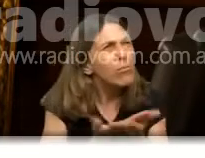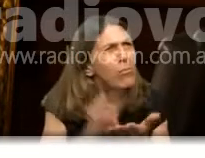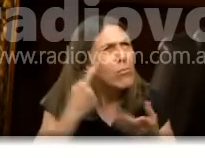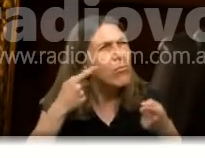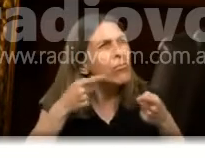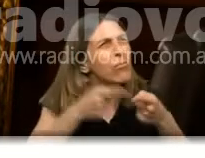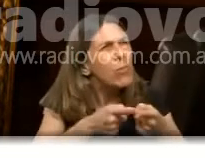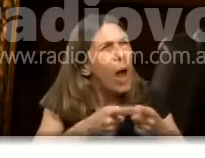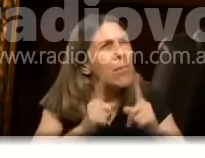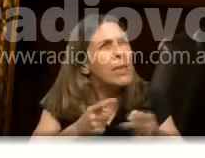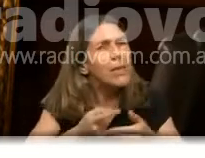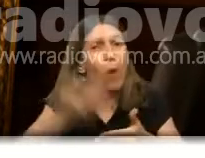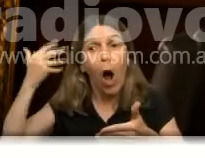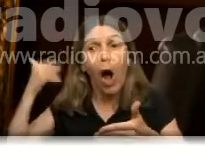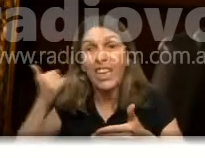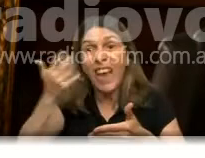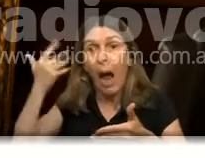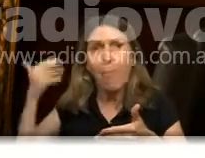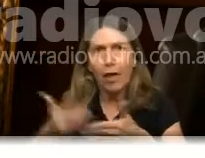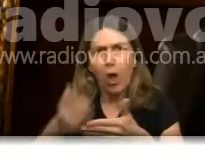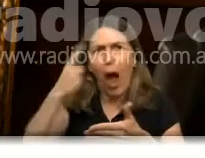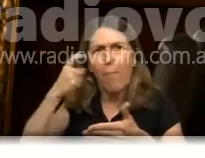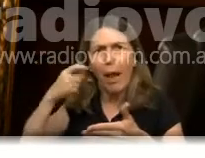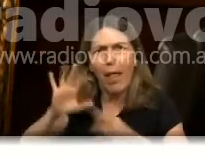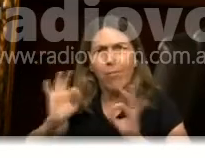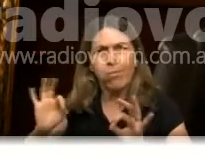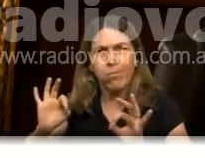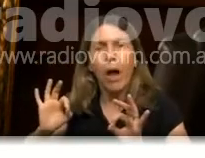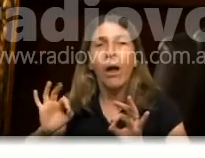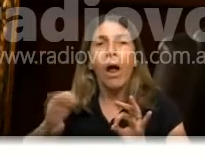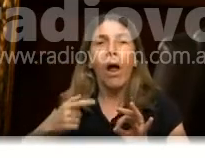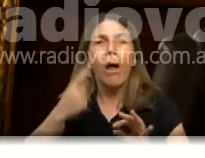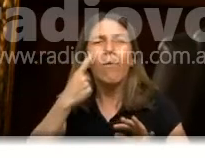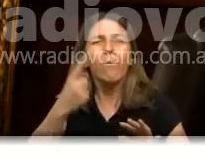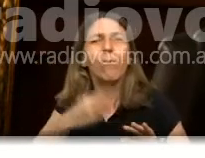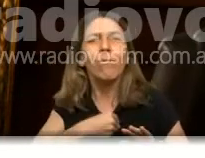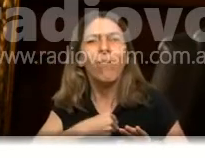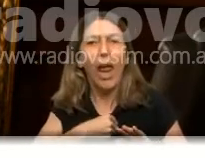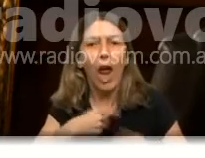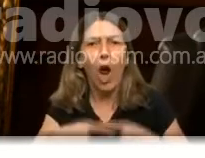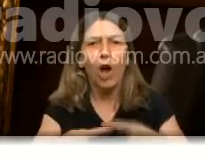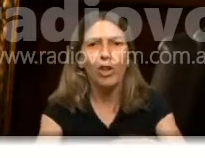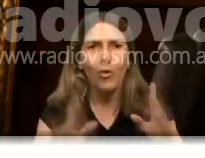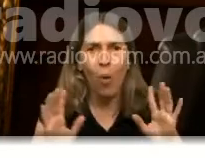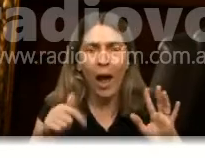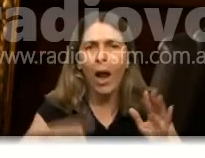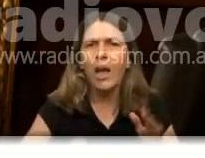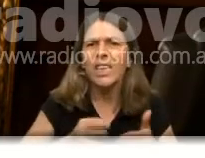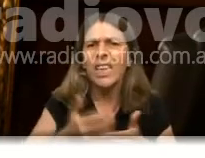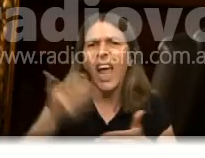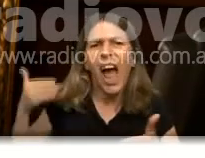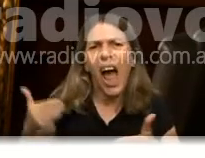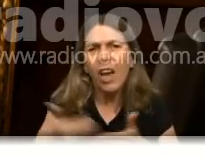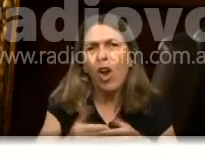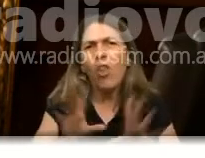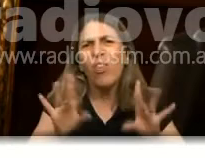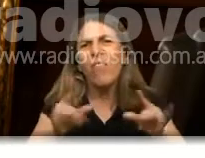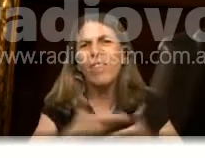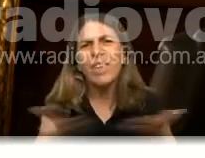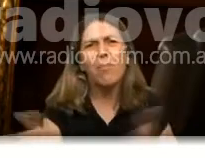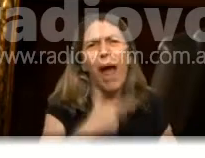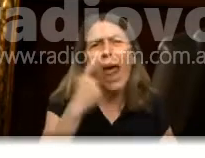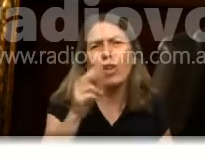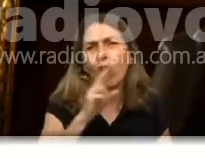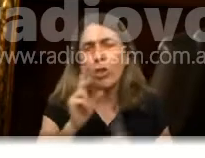aprender de lo vivido y mirar hacia adelante con esperanza este ha sido un año difícil para todos y todas pero